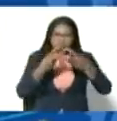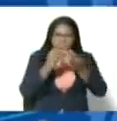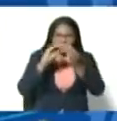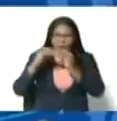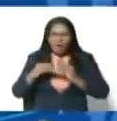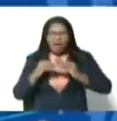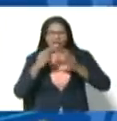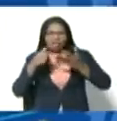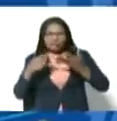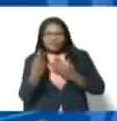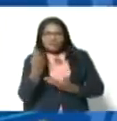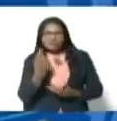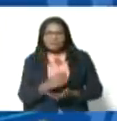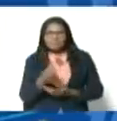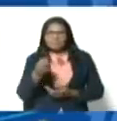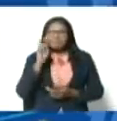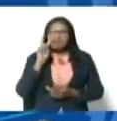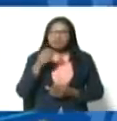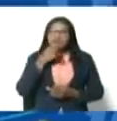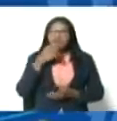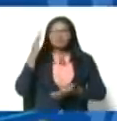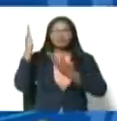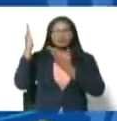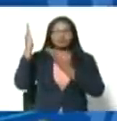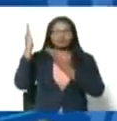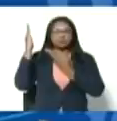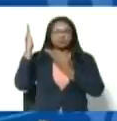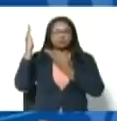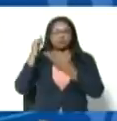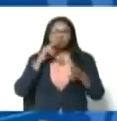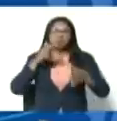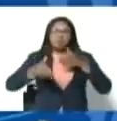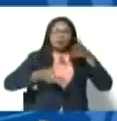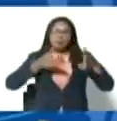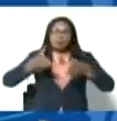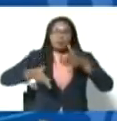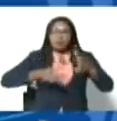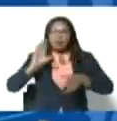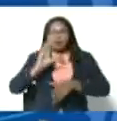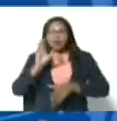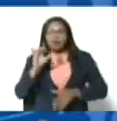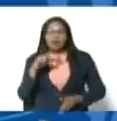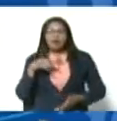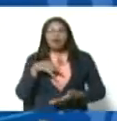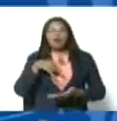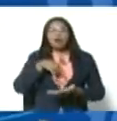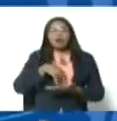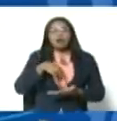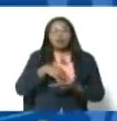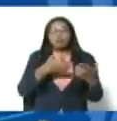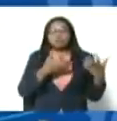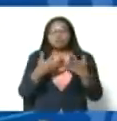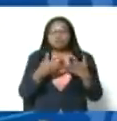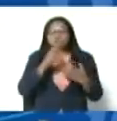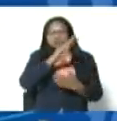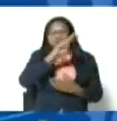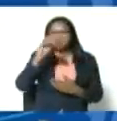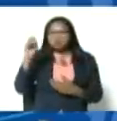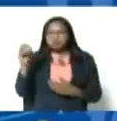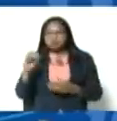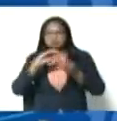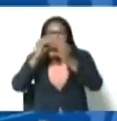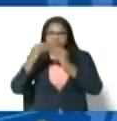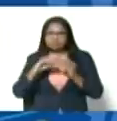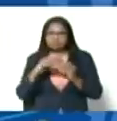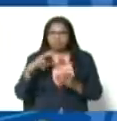nuevas piezas. Miren qué belleza, ahí va el tren Caracas Carabobo 200. Además los pusieron bien